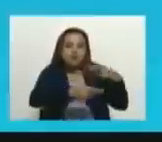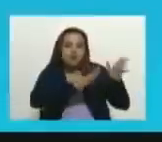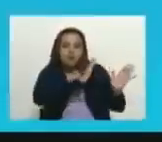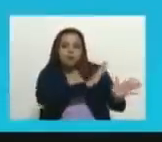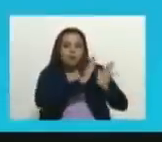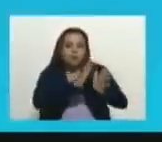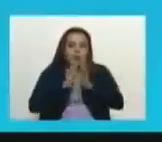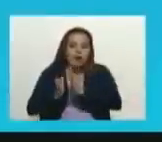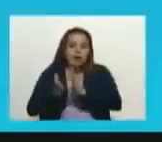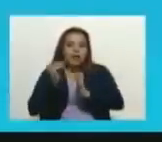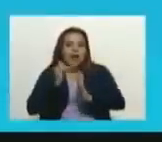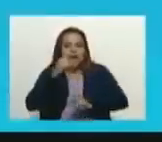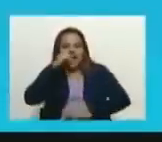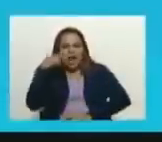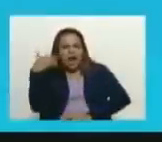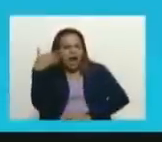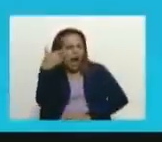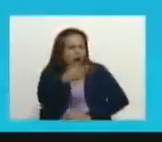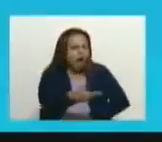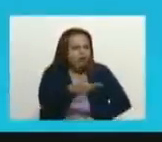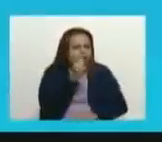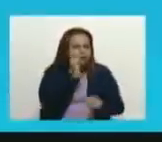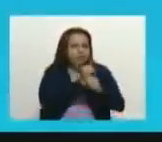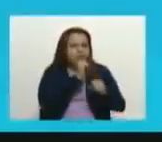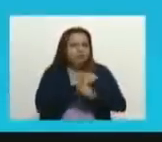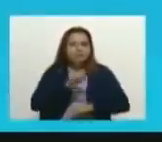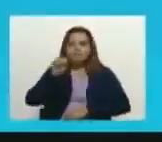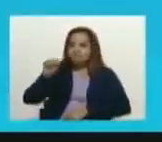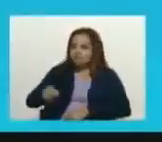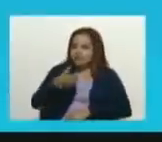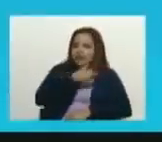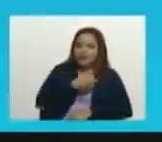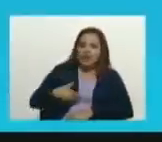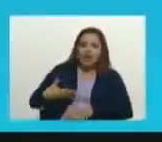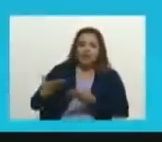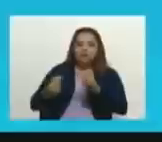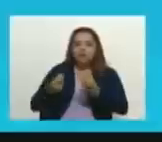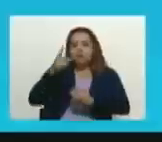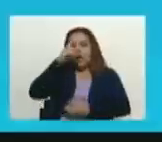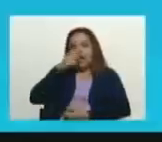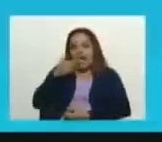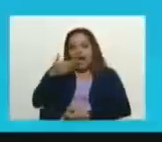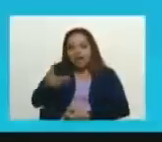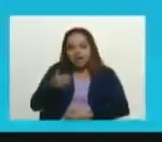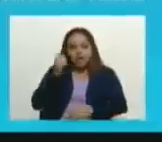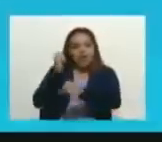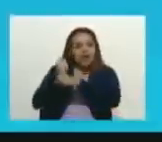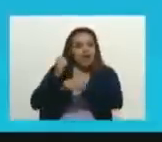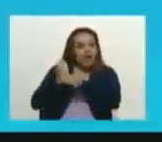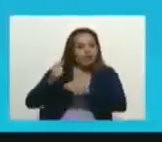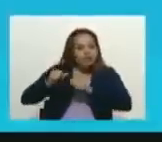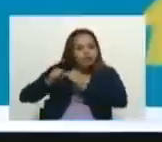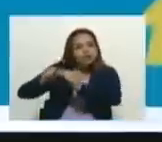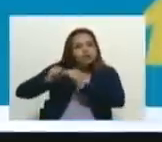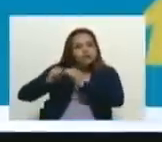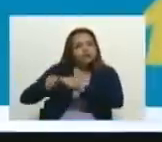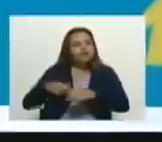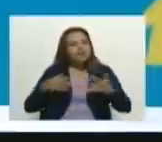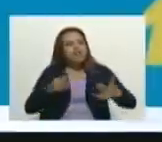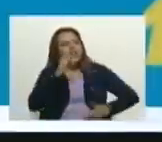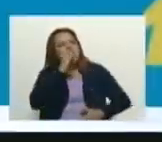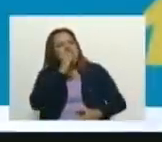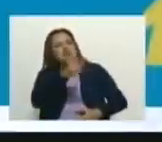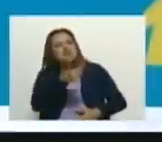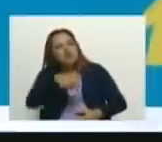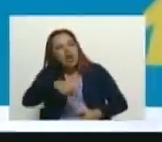que tiene varios años, ¿verdad? Sí, presidente, varios años tenemos en esta lucha. ¿Y qué denuncia me traes en